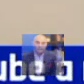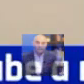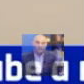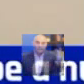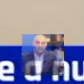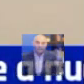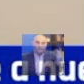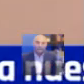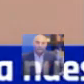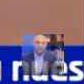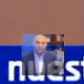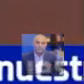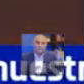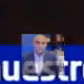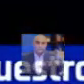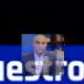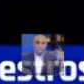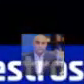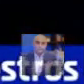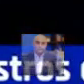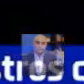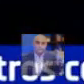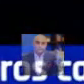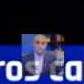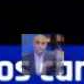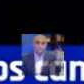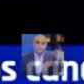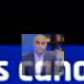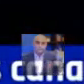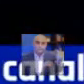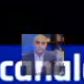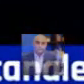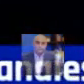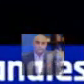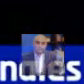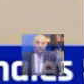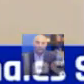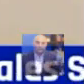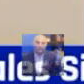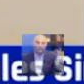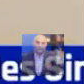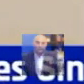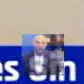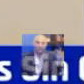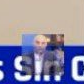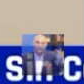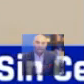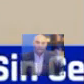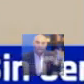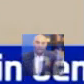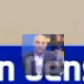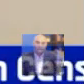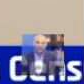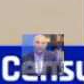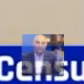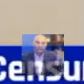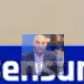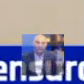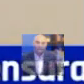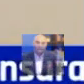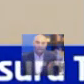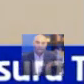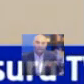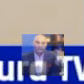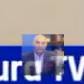hoy se anuncia que el Papa Francisco pide perdón como lo solicitó